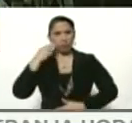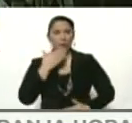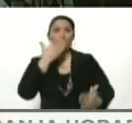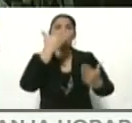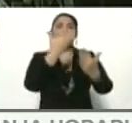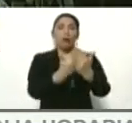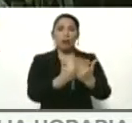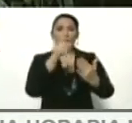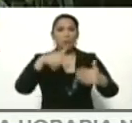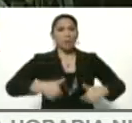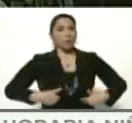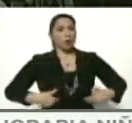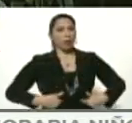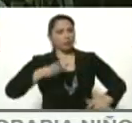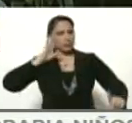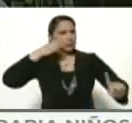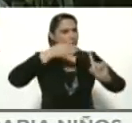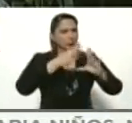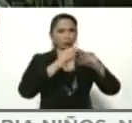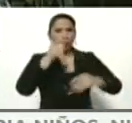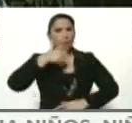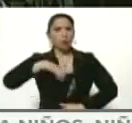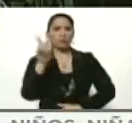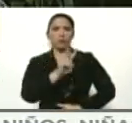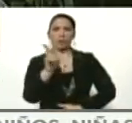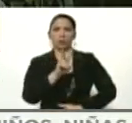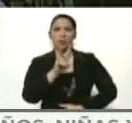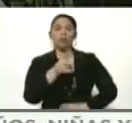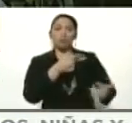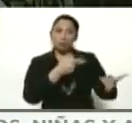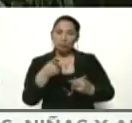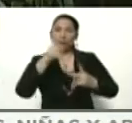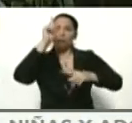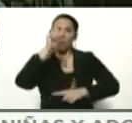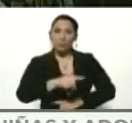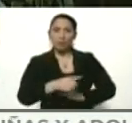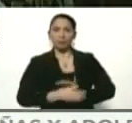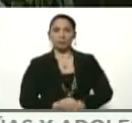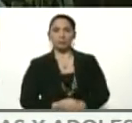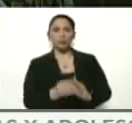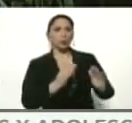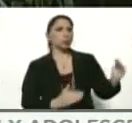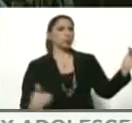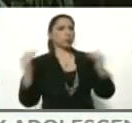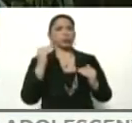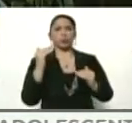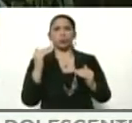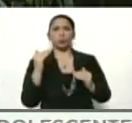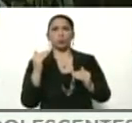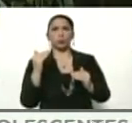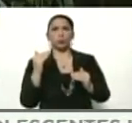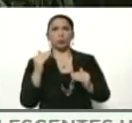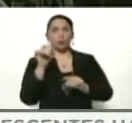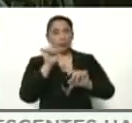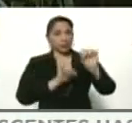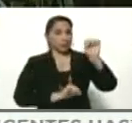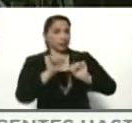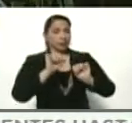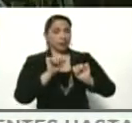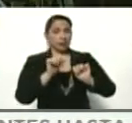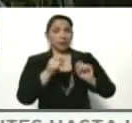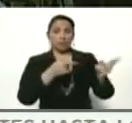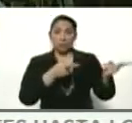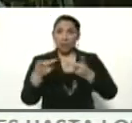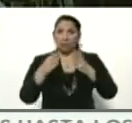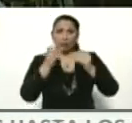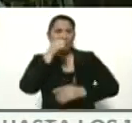agradece el esfuerzo, la dedicación de todo el pueblo venezolano e invita también a incrementar la prevención. Invitamos